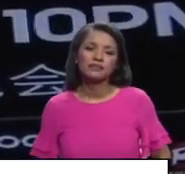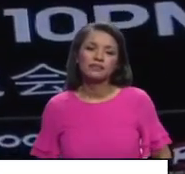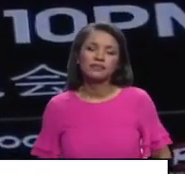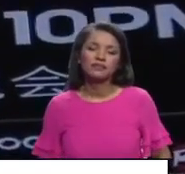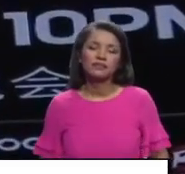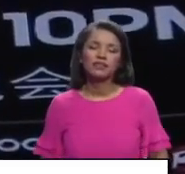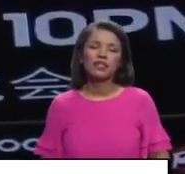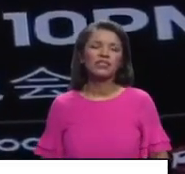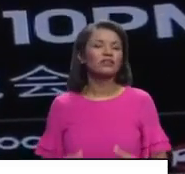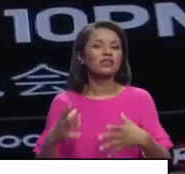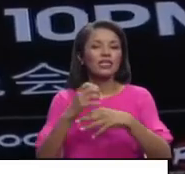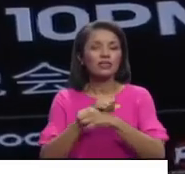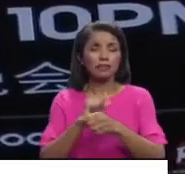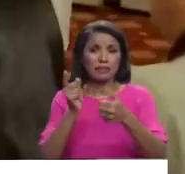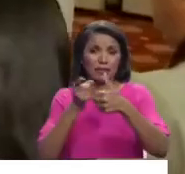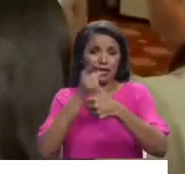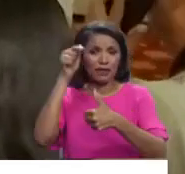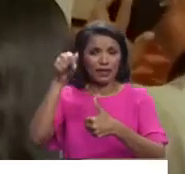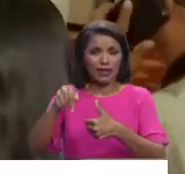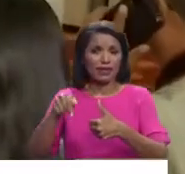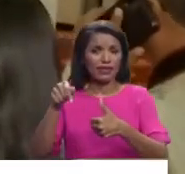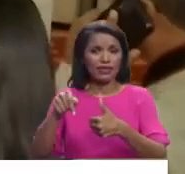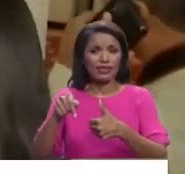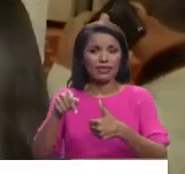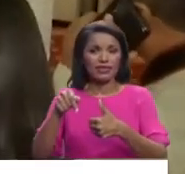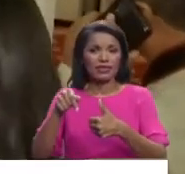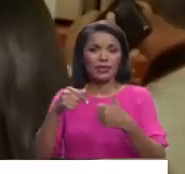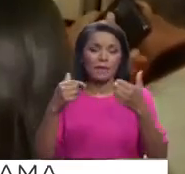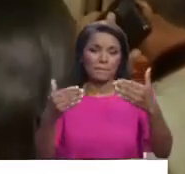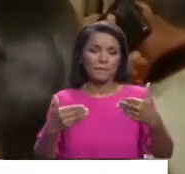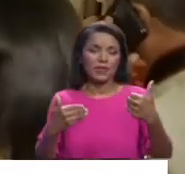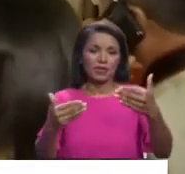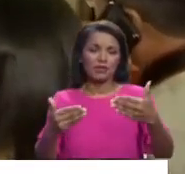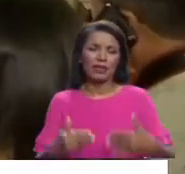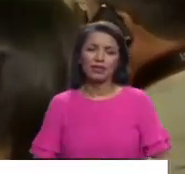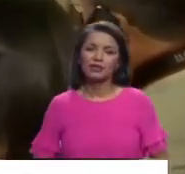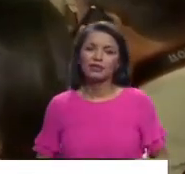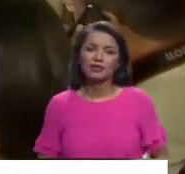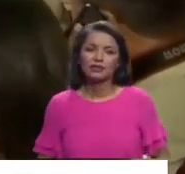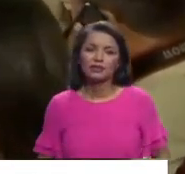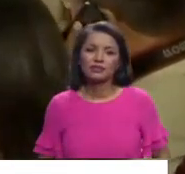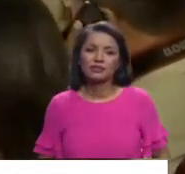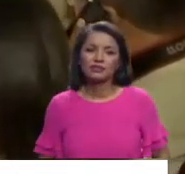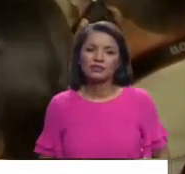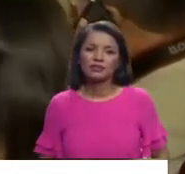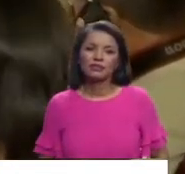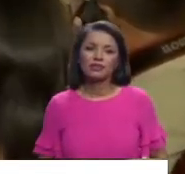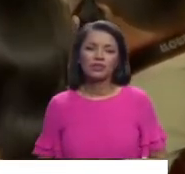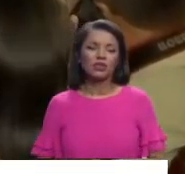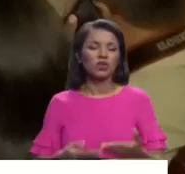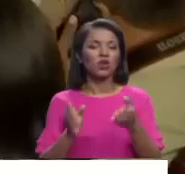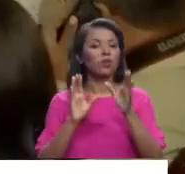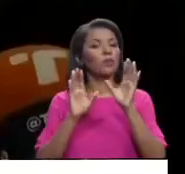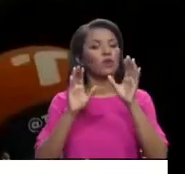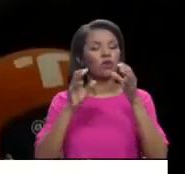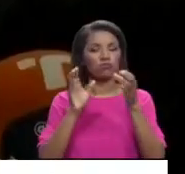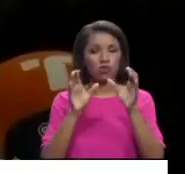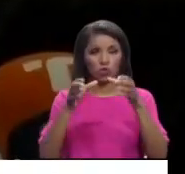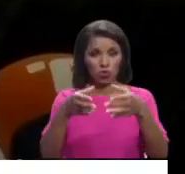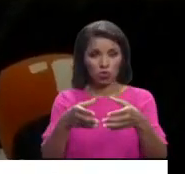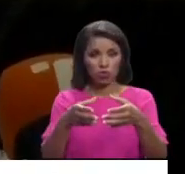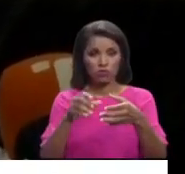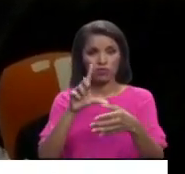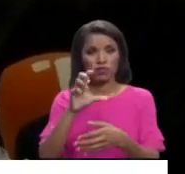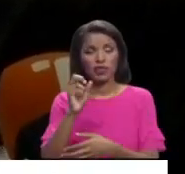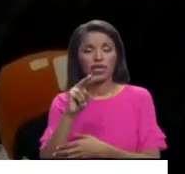la Luna se celebra por primera vez aquí en Panamá como anfitriones del Club de Leones. Sin embargo, ya se